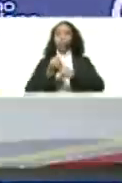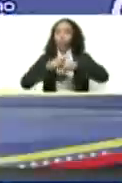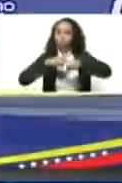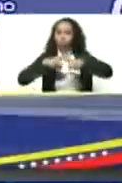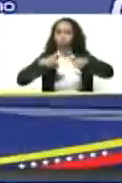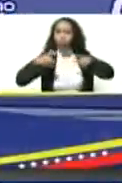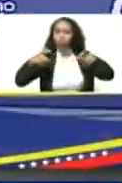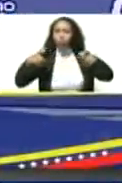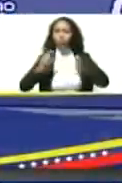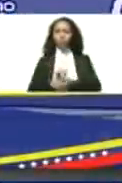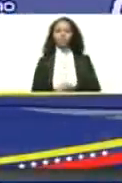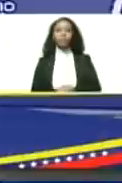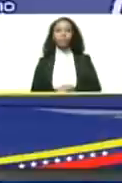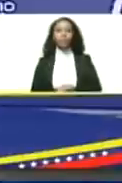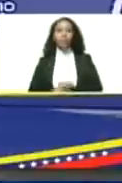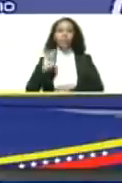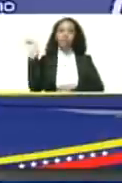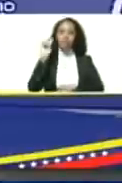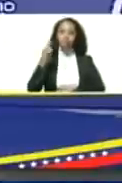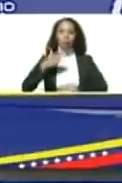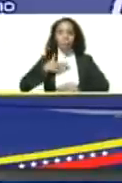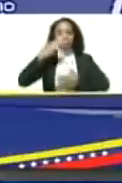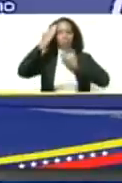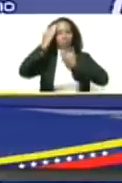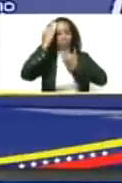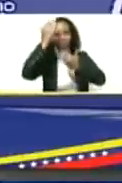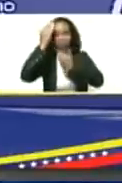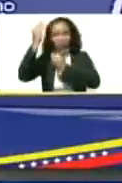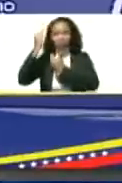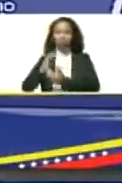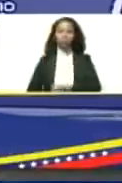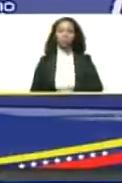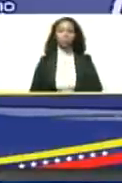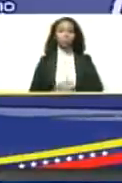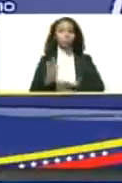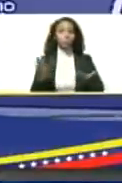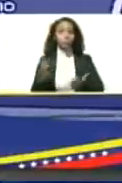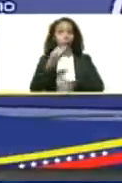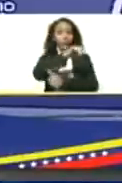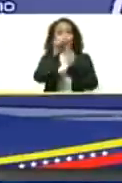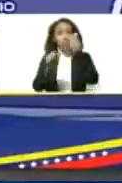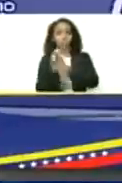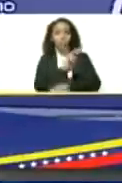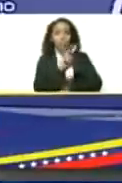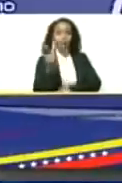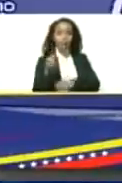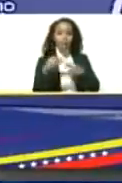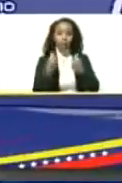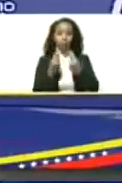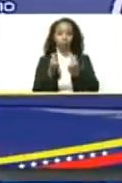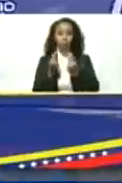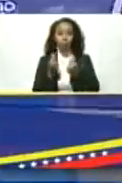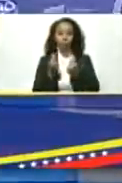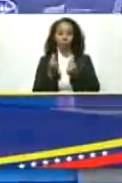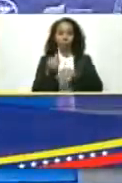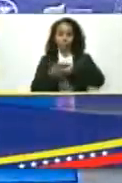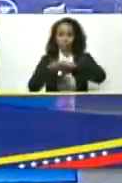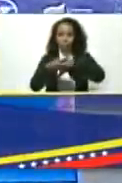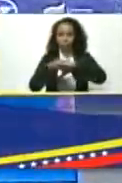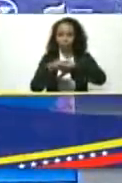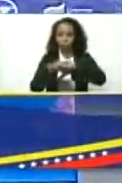prosperando. Venezuela, mis saludos a la vicepresidenta de Economía, perdón,